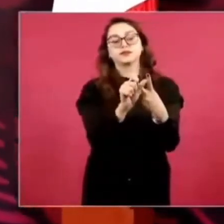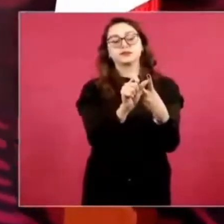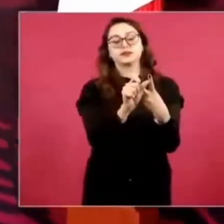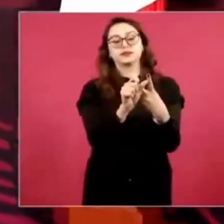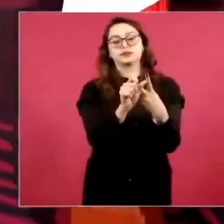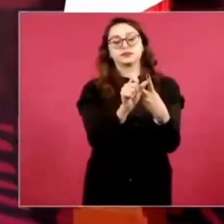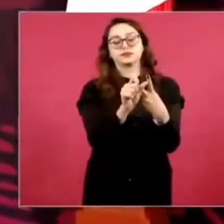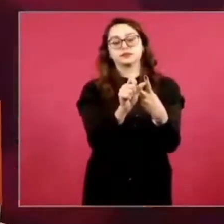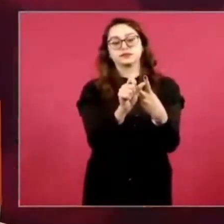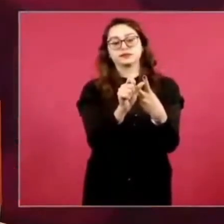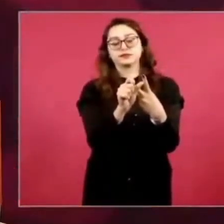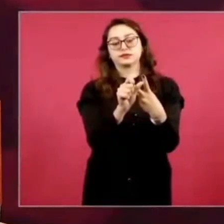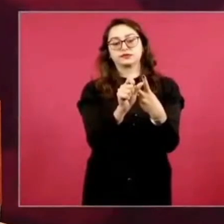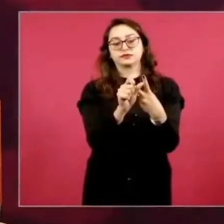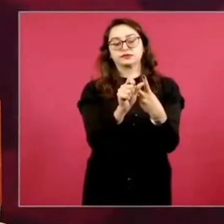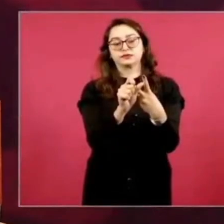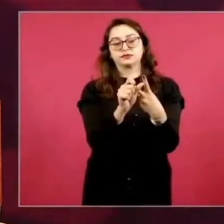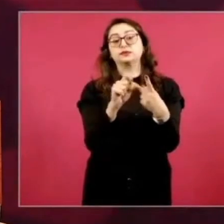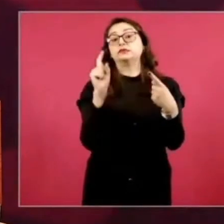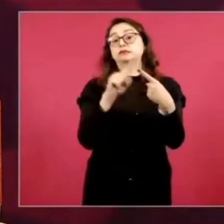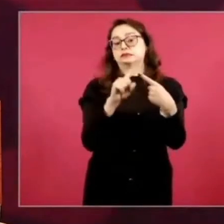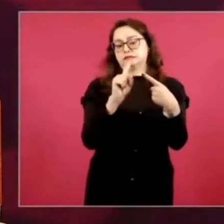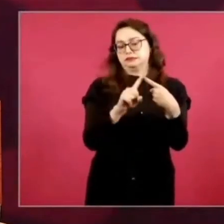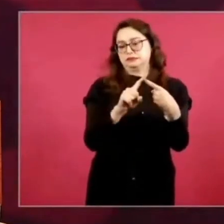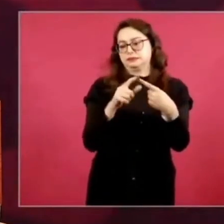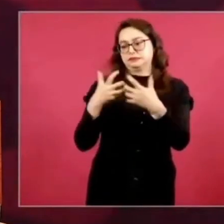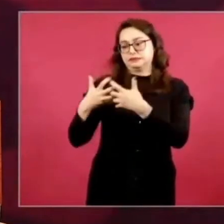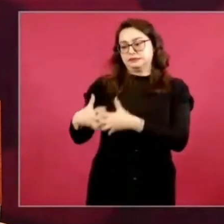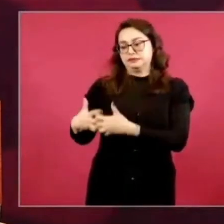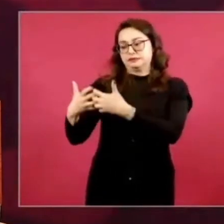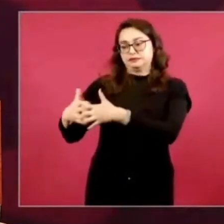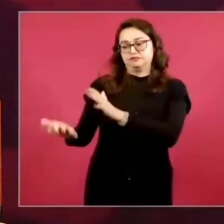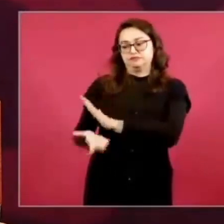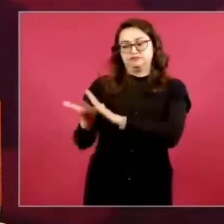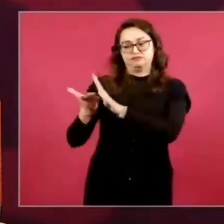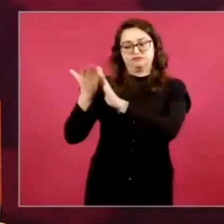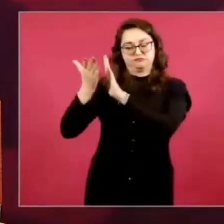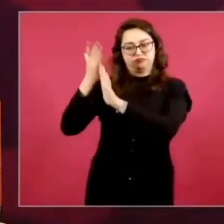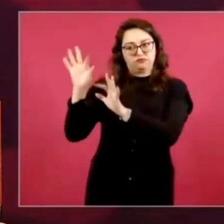Y terminar las plantas coquizadoras.